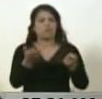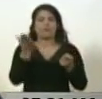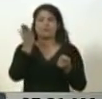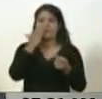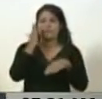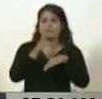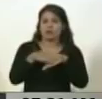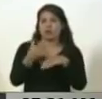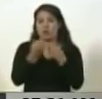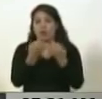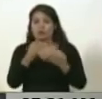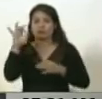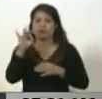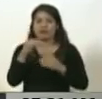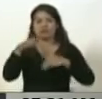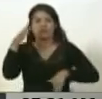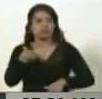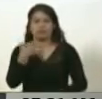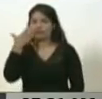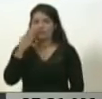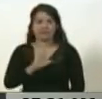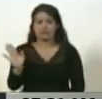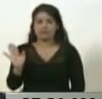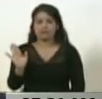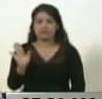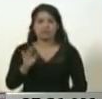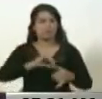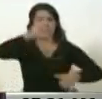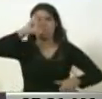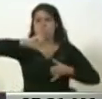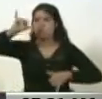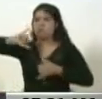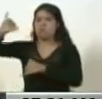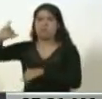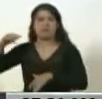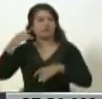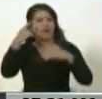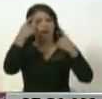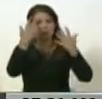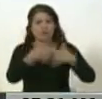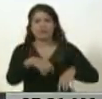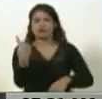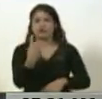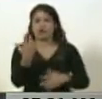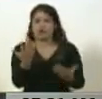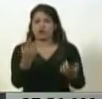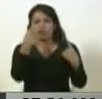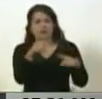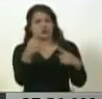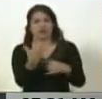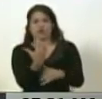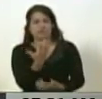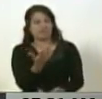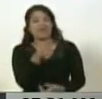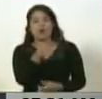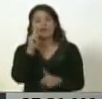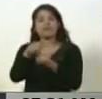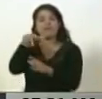esa acción. Simplemente es un instrumento de guerra para buscar la manera de someter a la familia venezolana. Ante